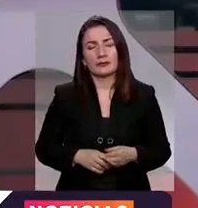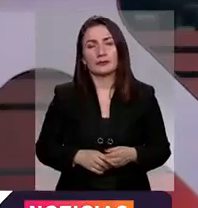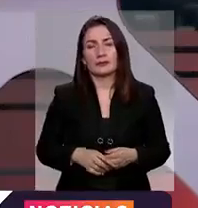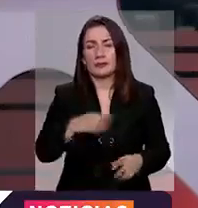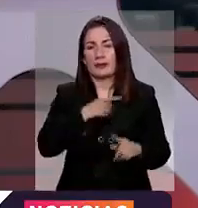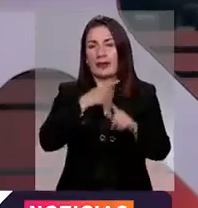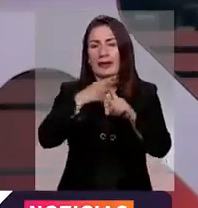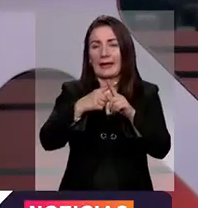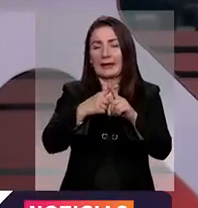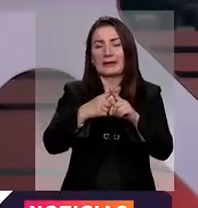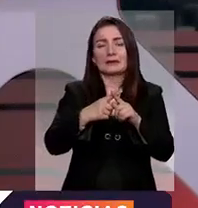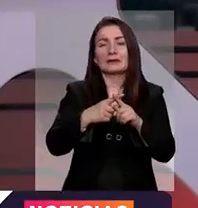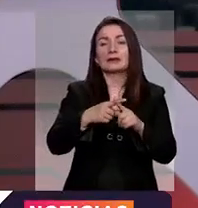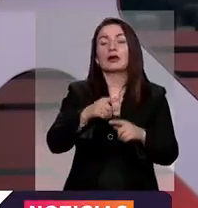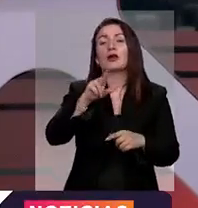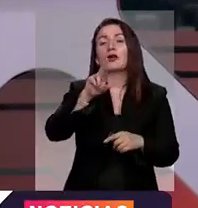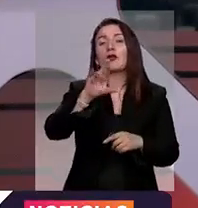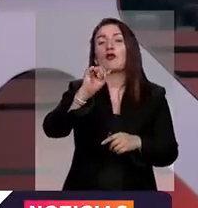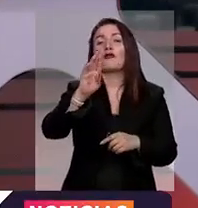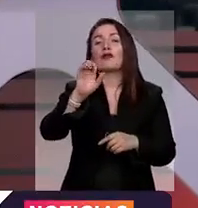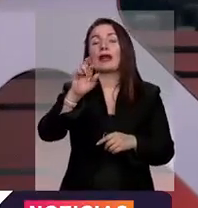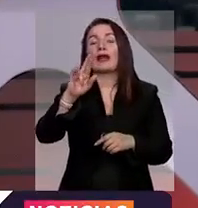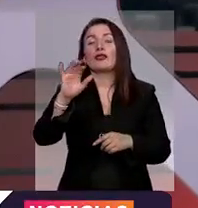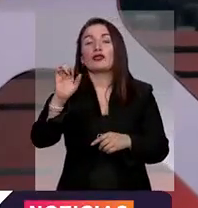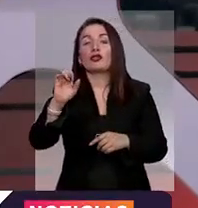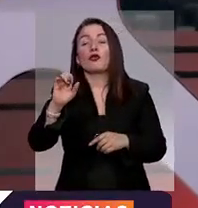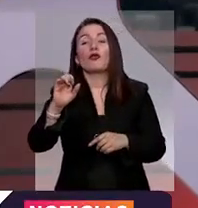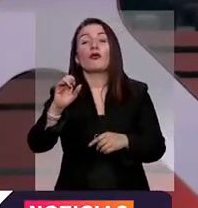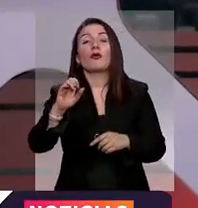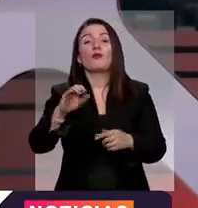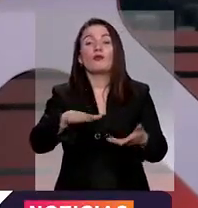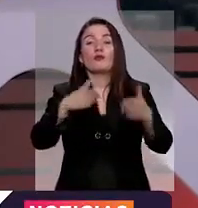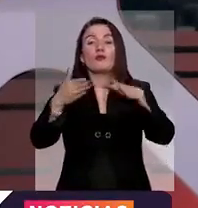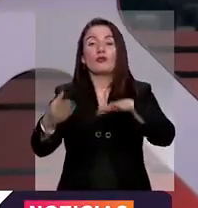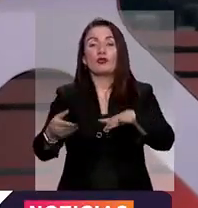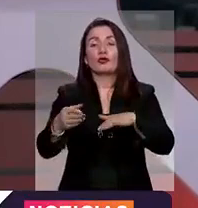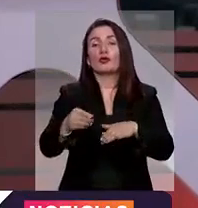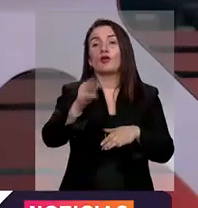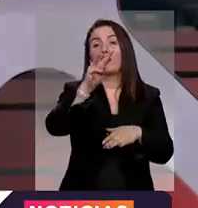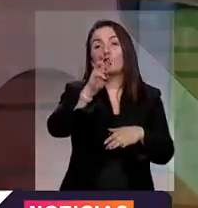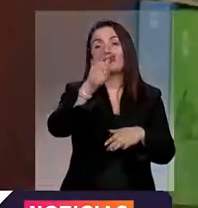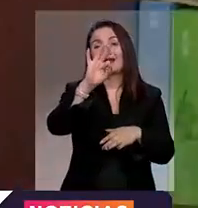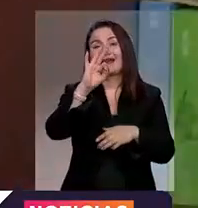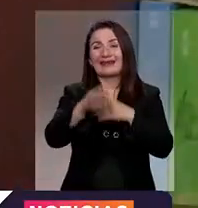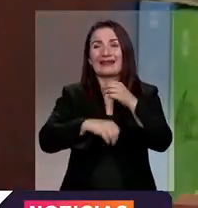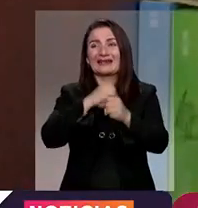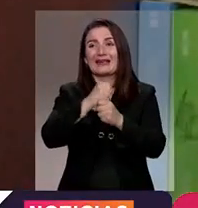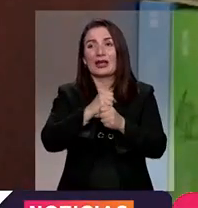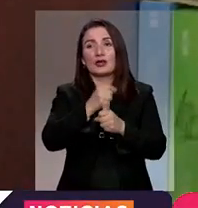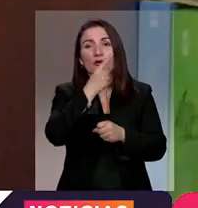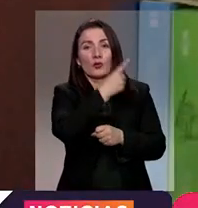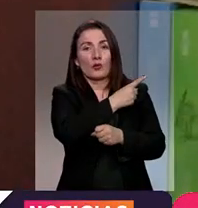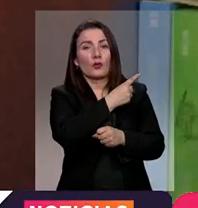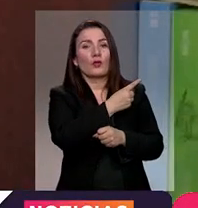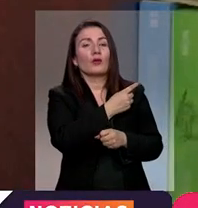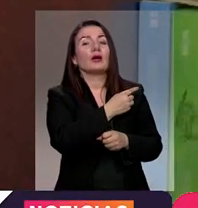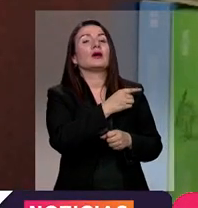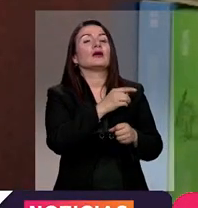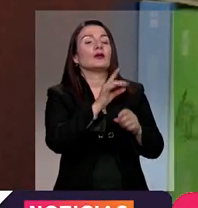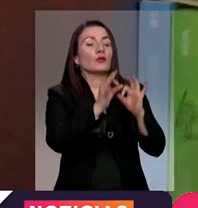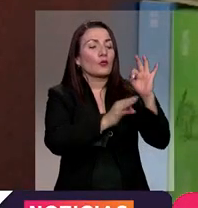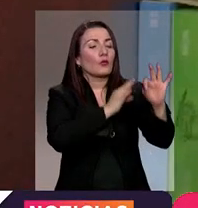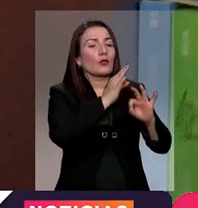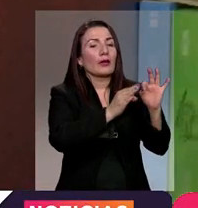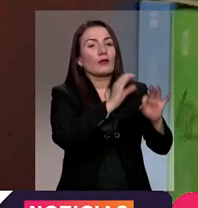El ex senador Roberto Gerlain murió esta mañana en Barranquilla a los 83 años. Gerlain se encontraba en la unidad de cuidados intensivos de la Clínica